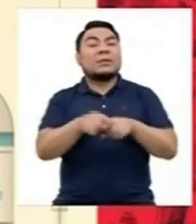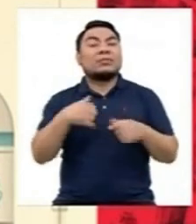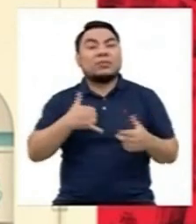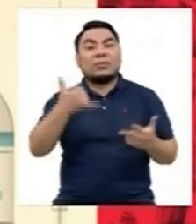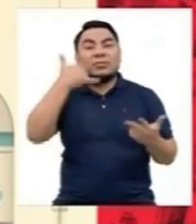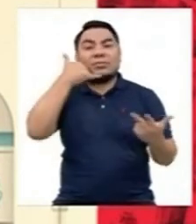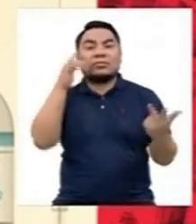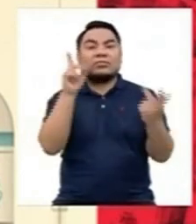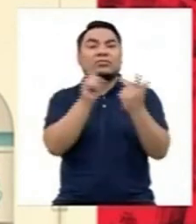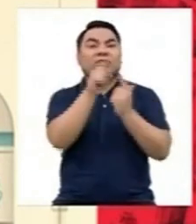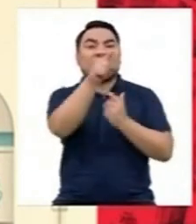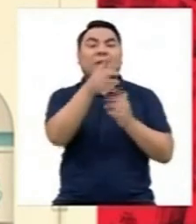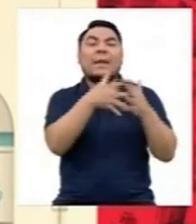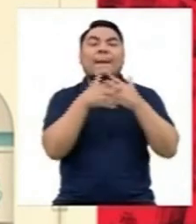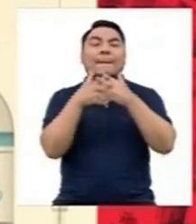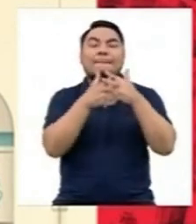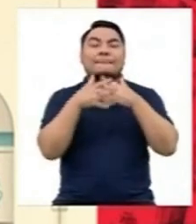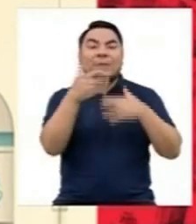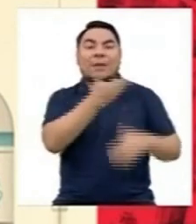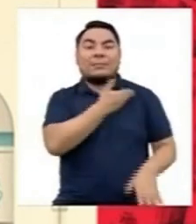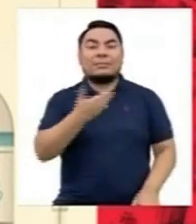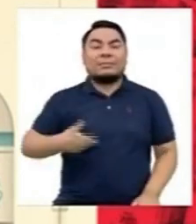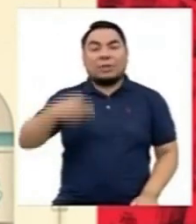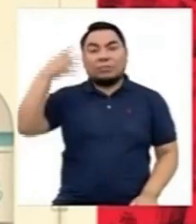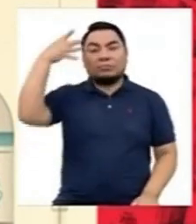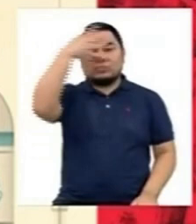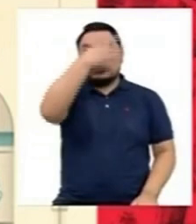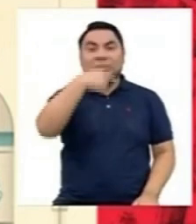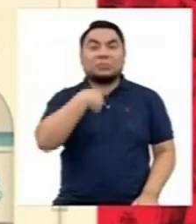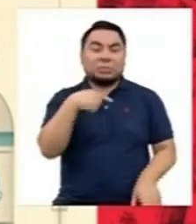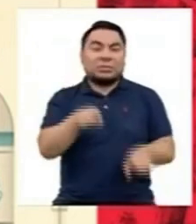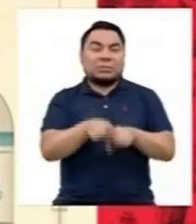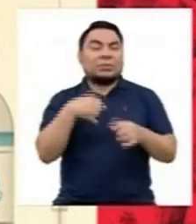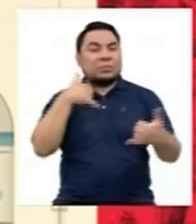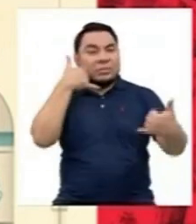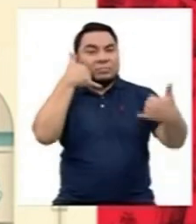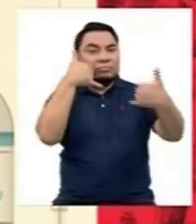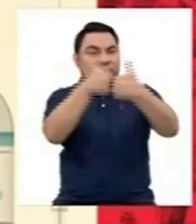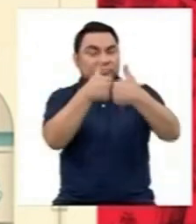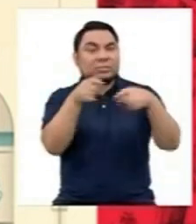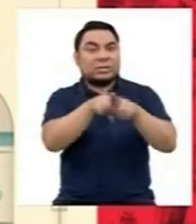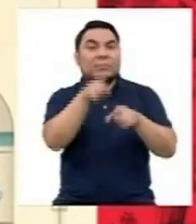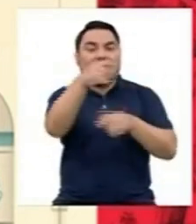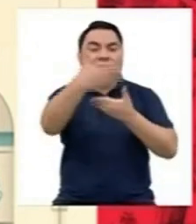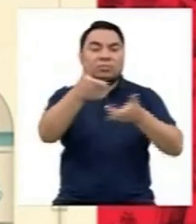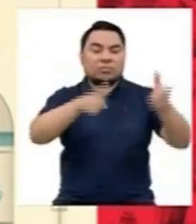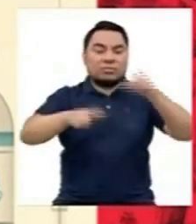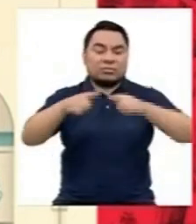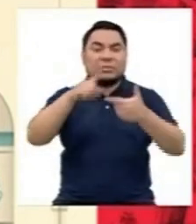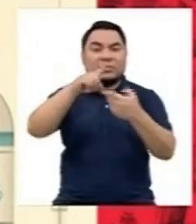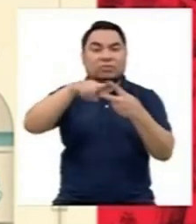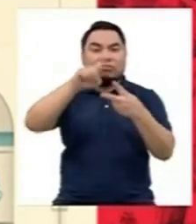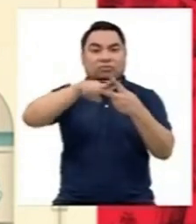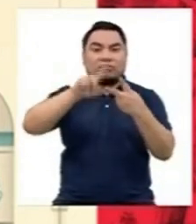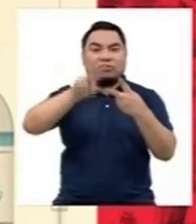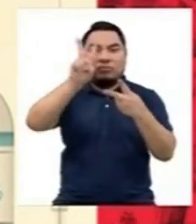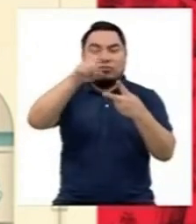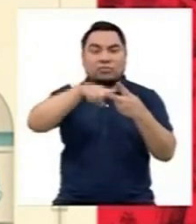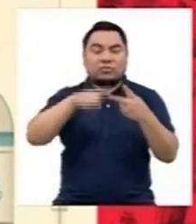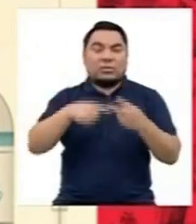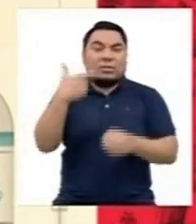dicho esto, ya tenemos en pocas palabras el cronograma de compra. Esperemos, como reiteramos, que exista la intención de adquirirlo